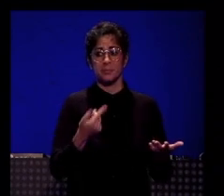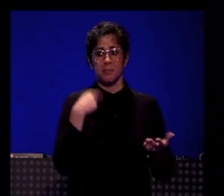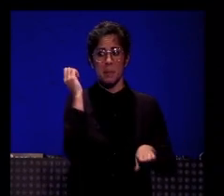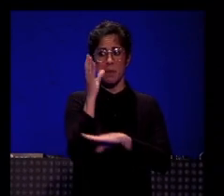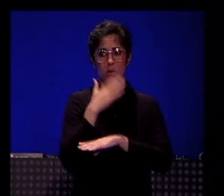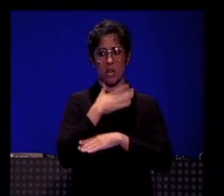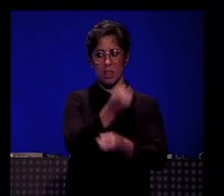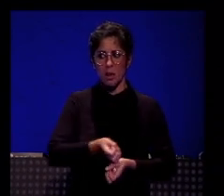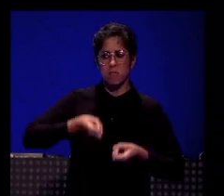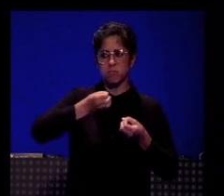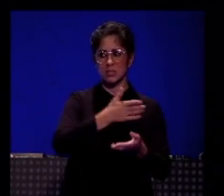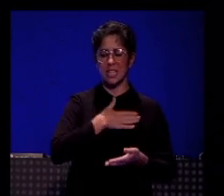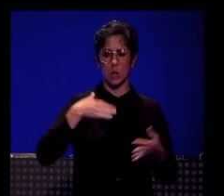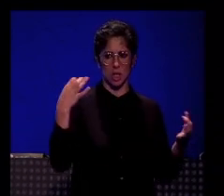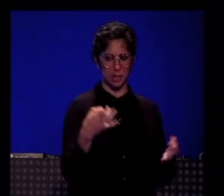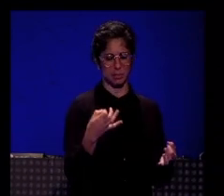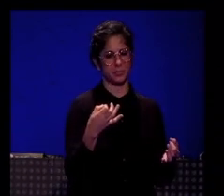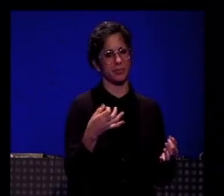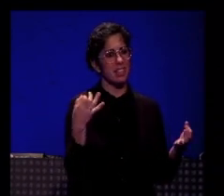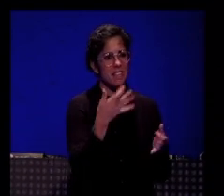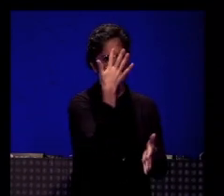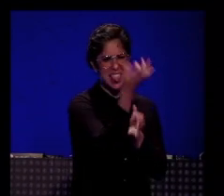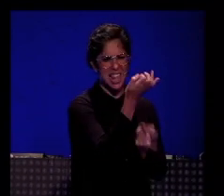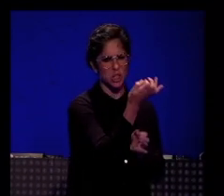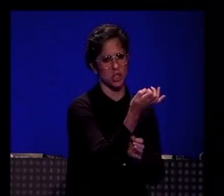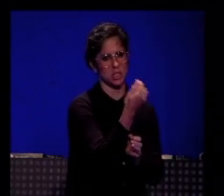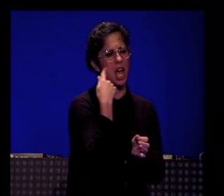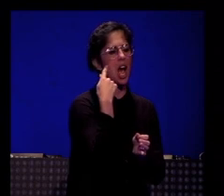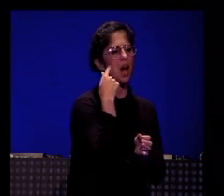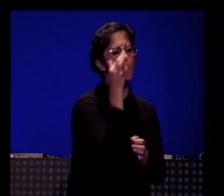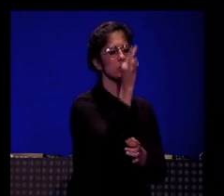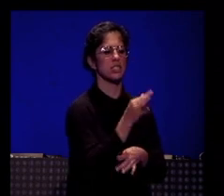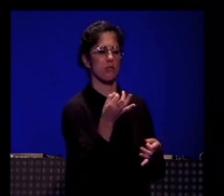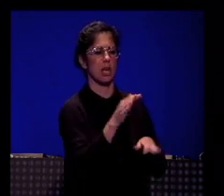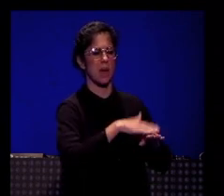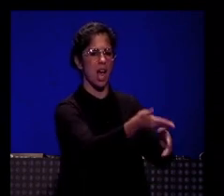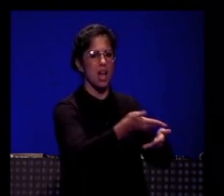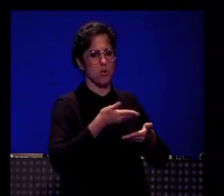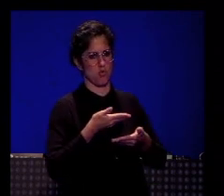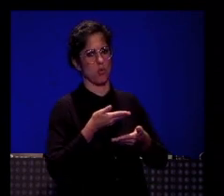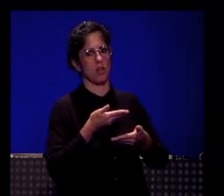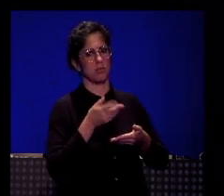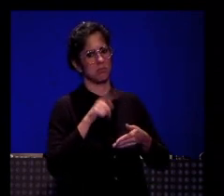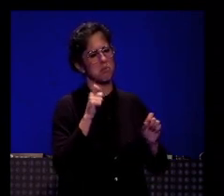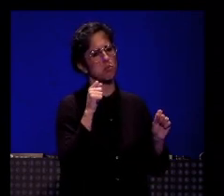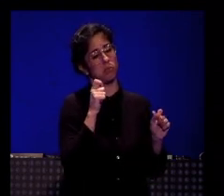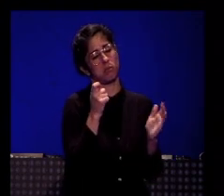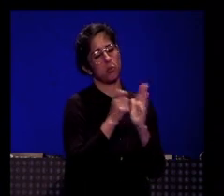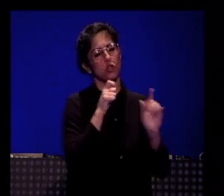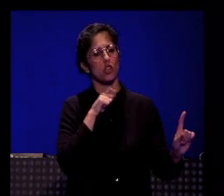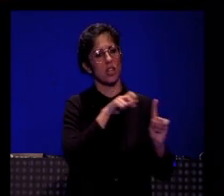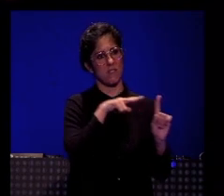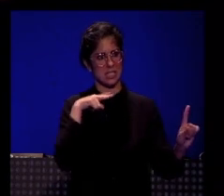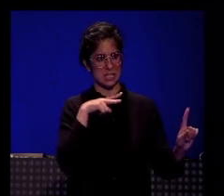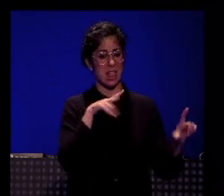entiendan cómo nos puede ayudar los datos más en el lado positivo vale desde el punto de vista de la empresa y desde el lado positivo desde el punto de